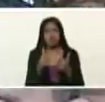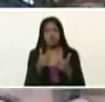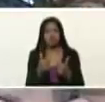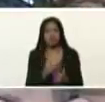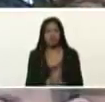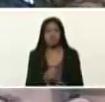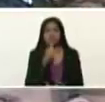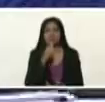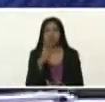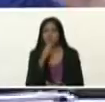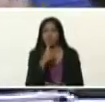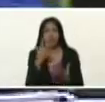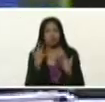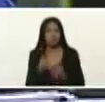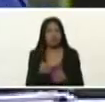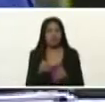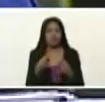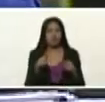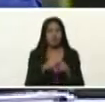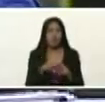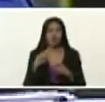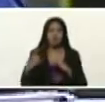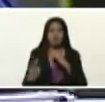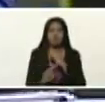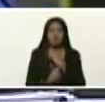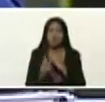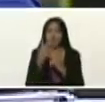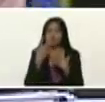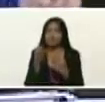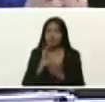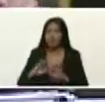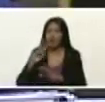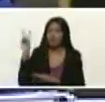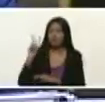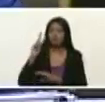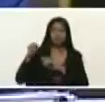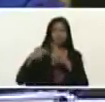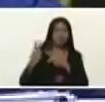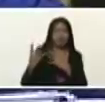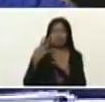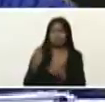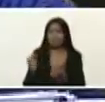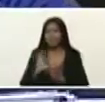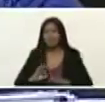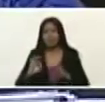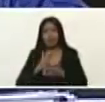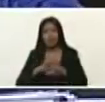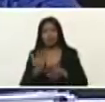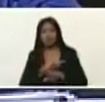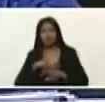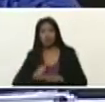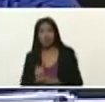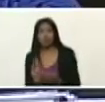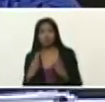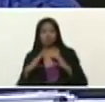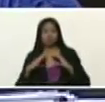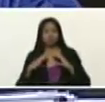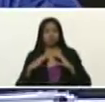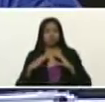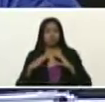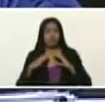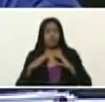Quien no entiende es el guaidocismo. No entienden a Venezuela ni la van a entender nunca. Y no entiende que nosotros no descansamos de